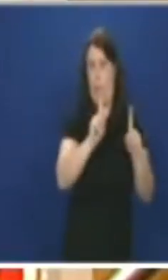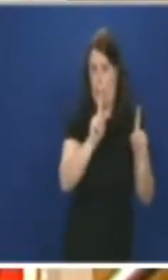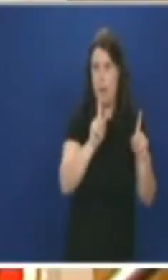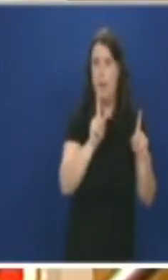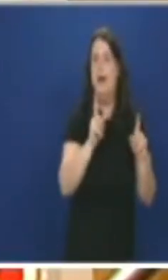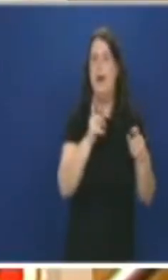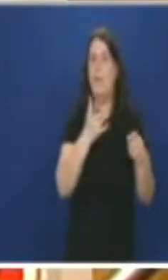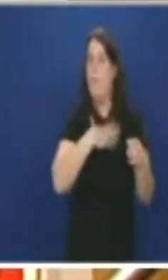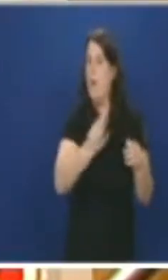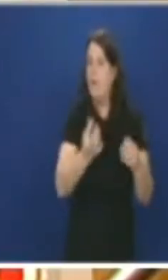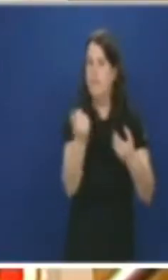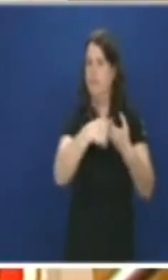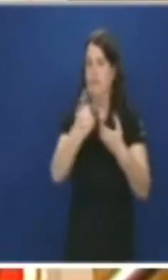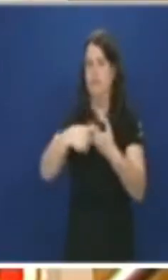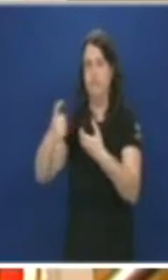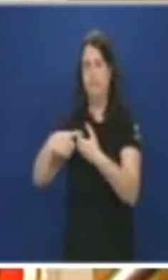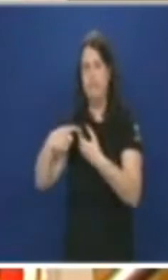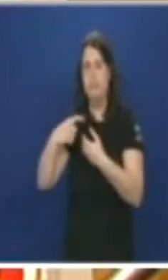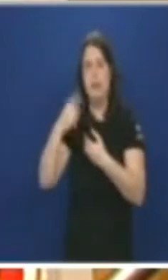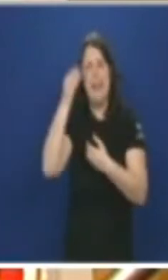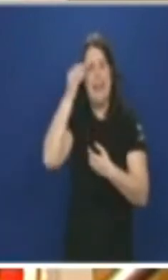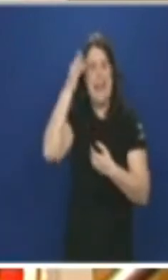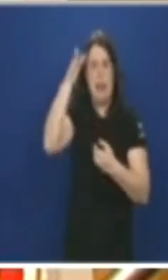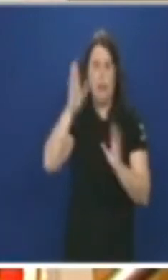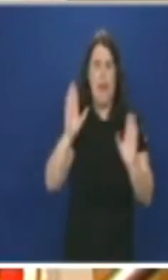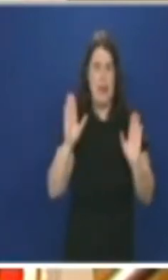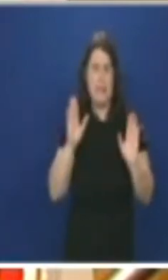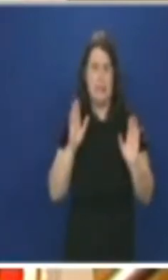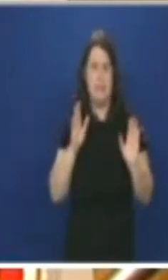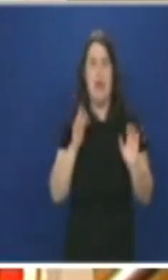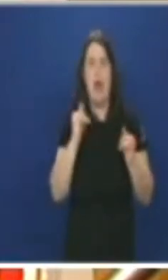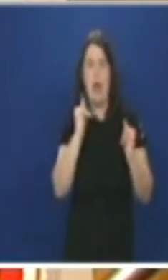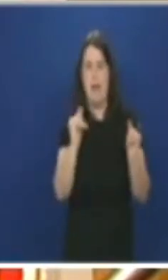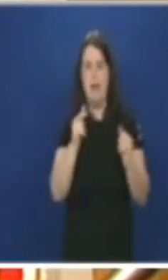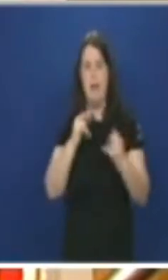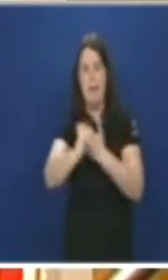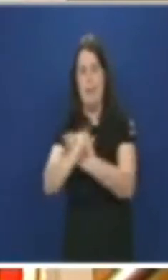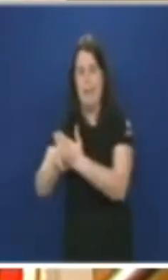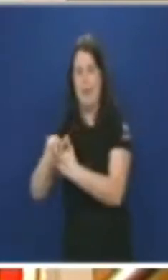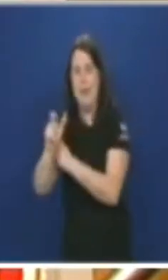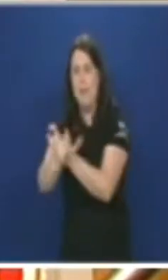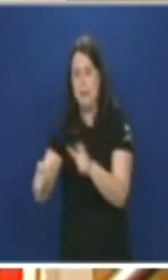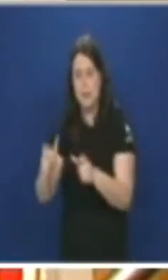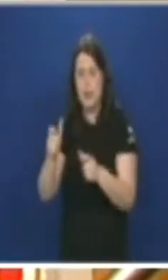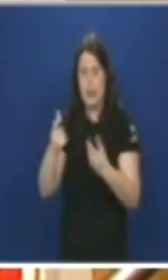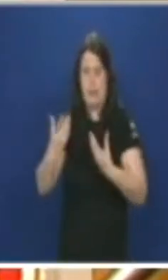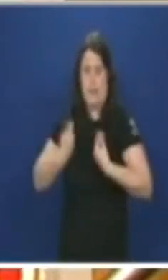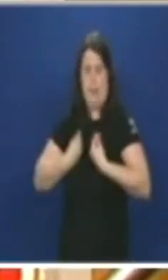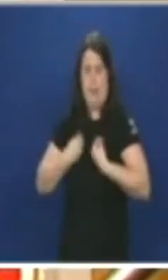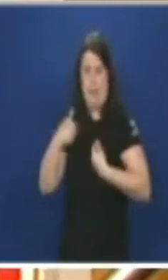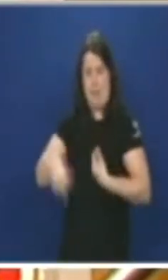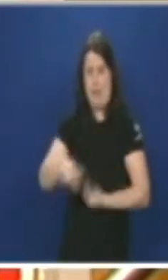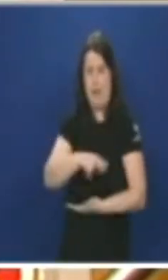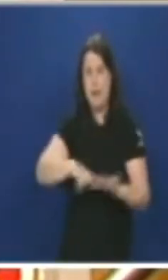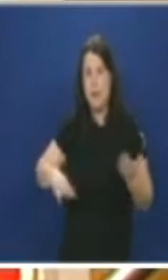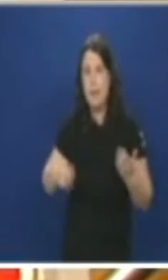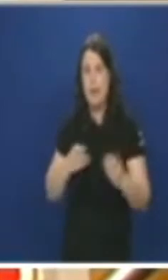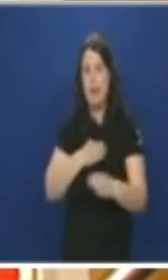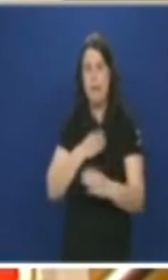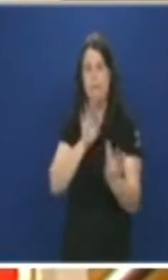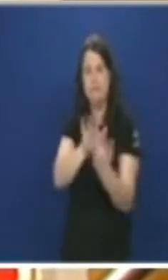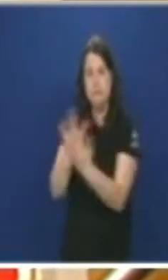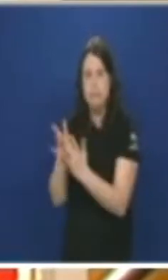senón de intelectuais cun fondo arraigo popular que acoden o pobo coa modestia